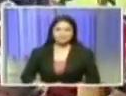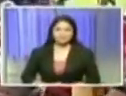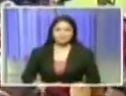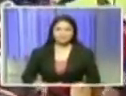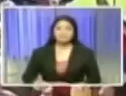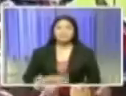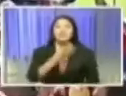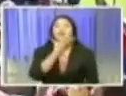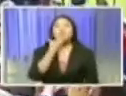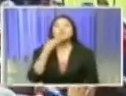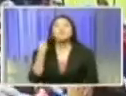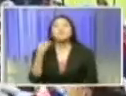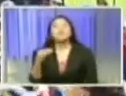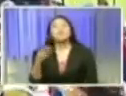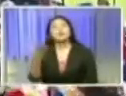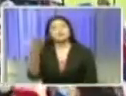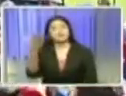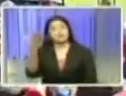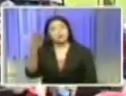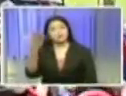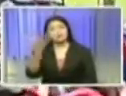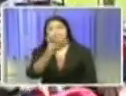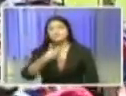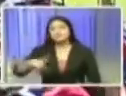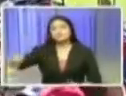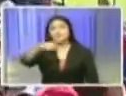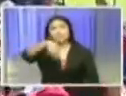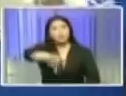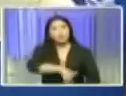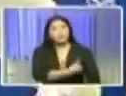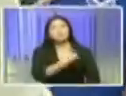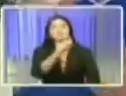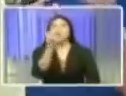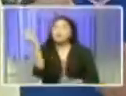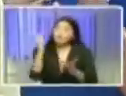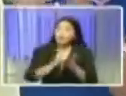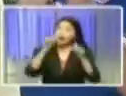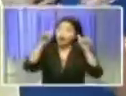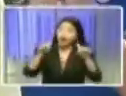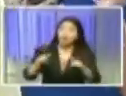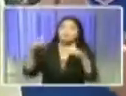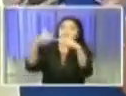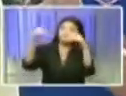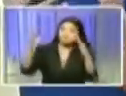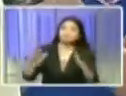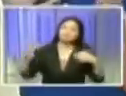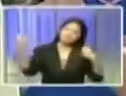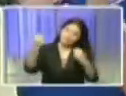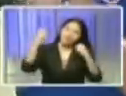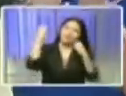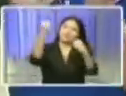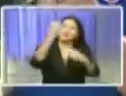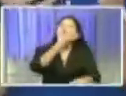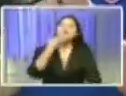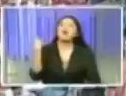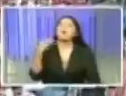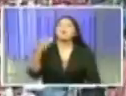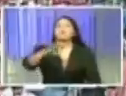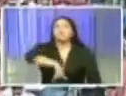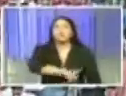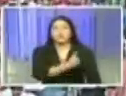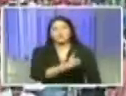La juventud de las universidades vuelve aquí a su palacio. ¡Que viva la juventud